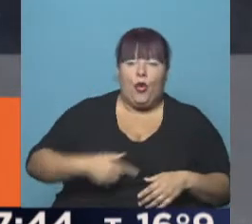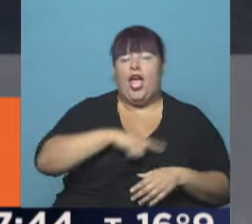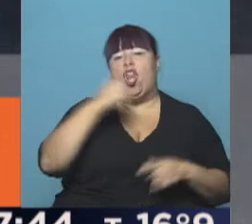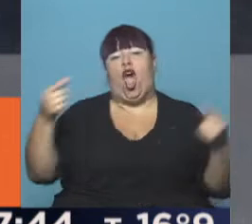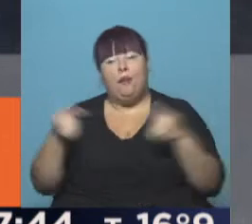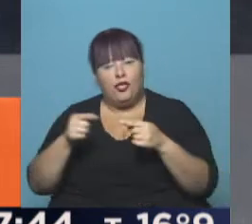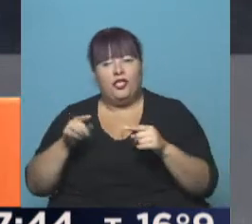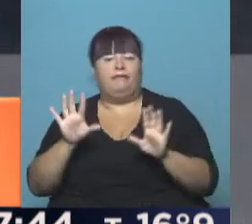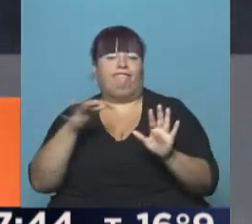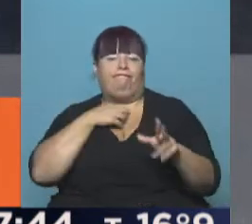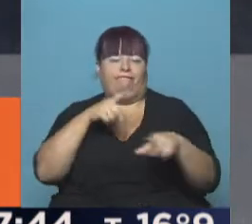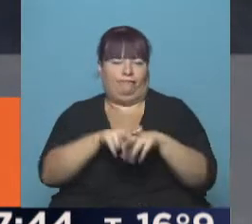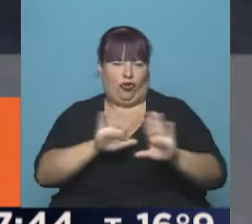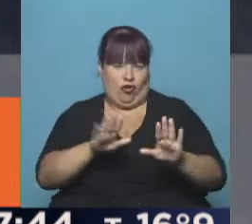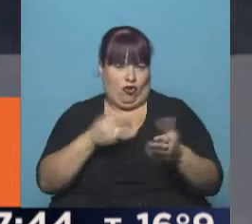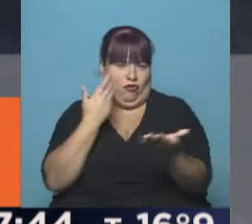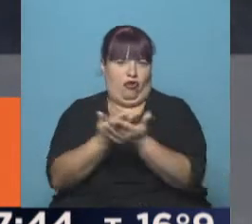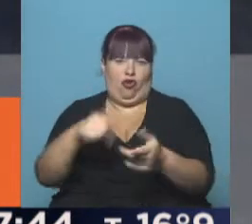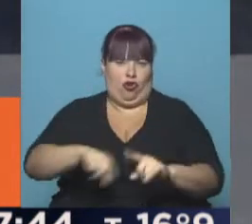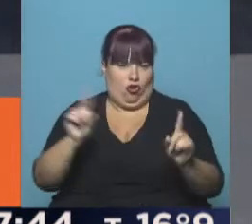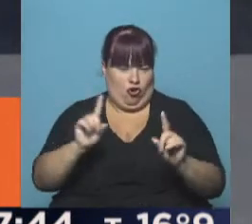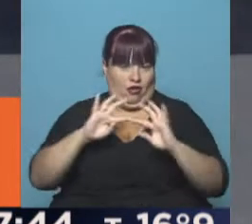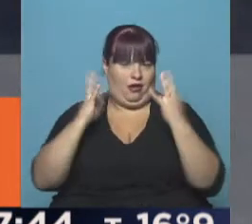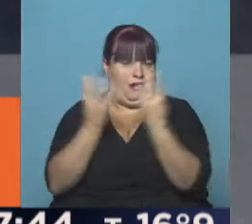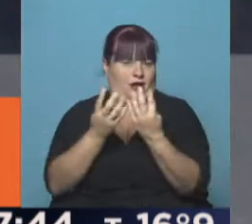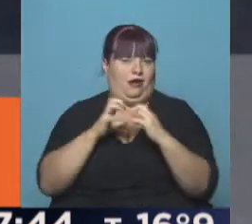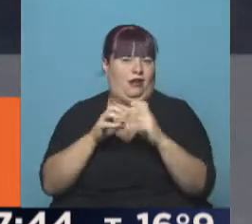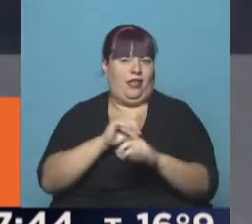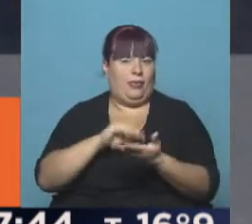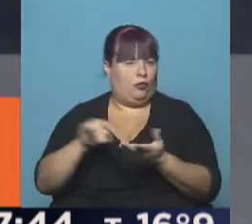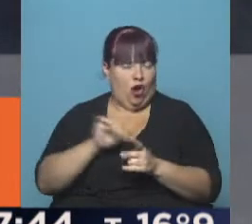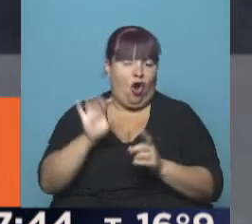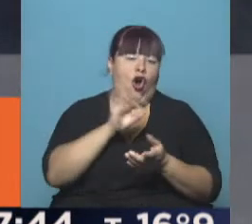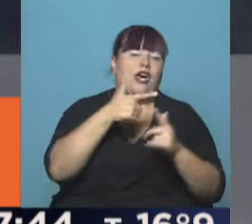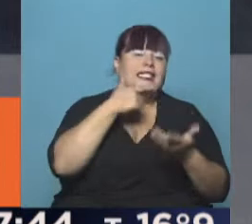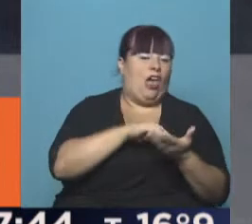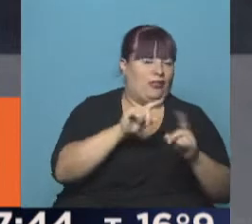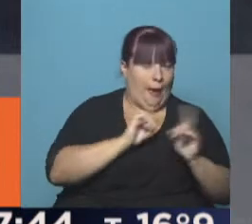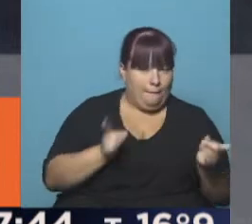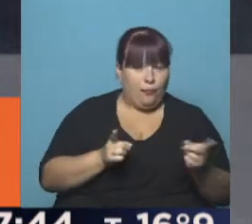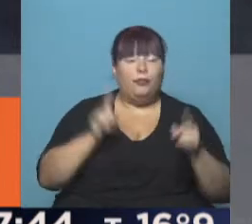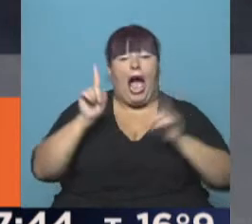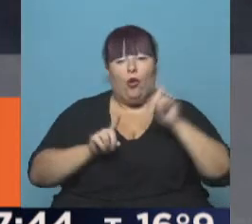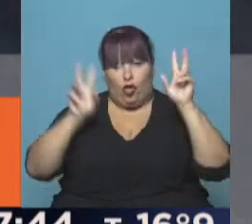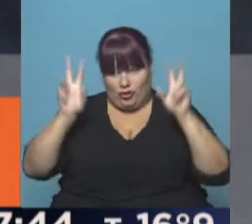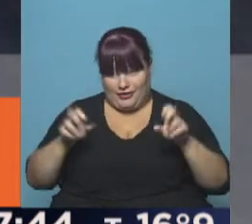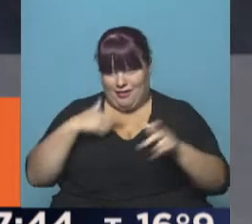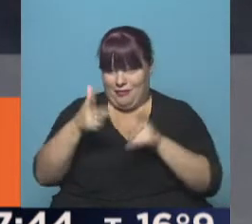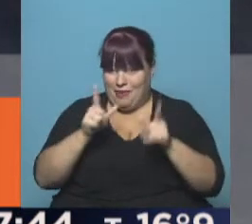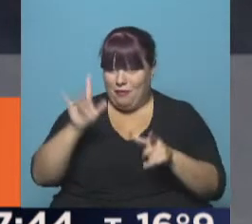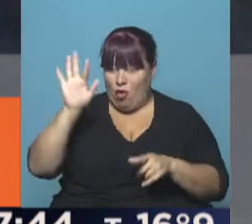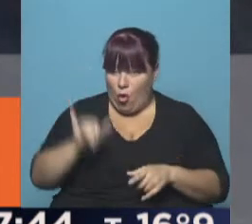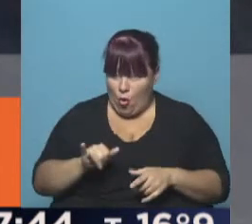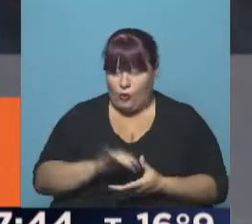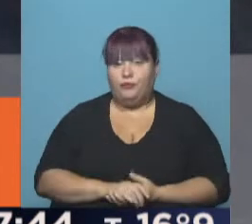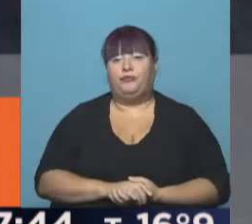la oposición prefieren no llevarlo al recinto de la Cámara de Diputados o de la Cámara de Senadores. Pero hay temas, como el que hablamos,